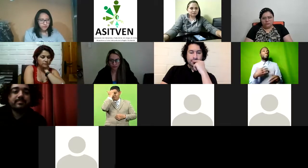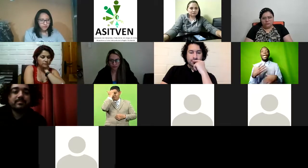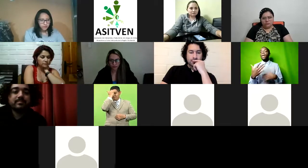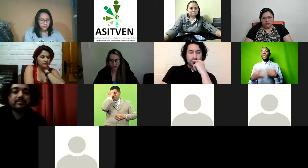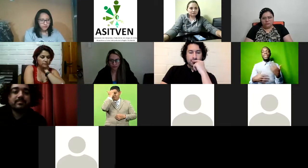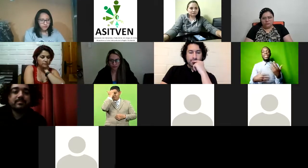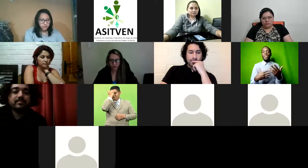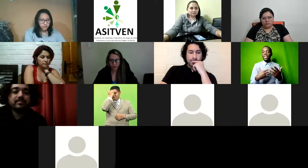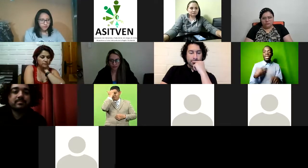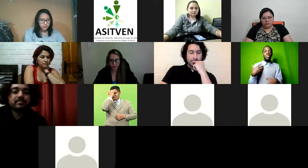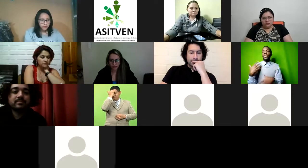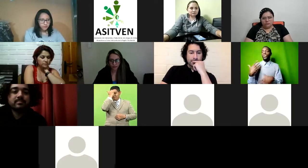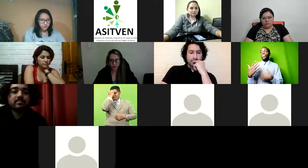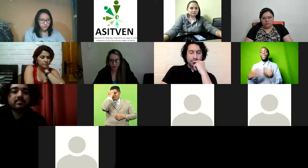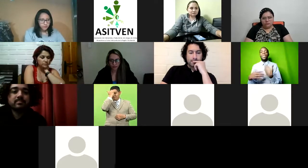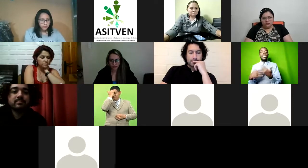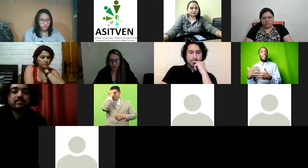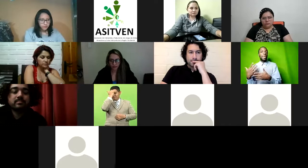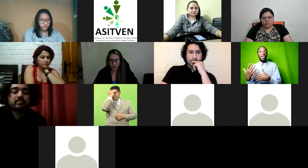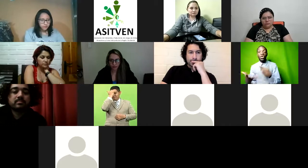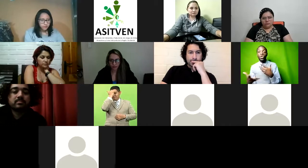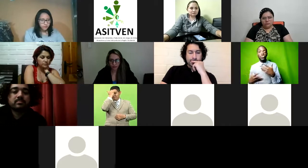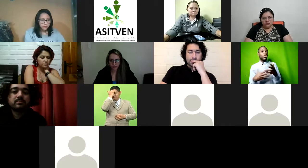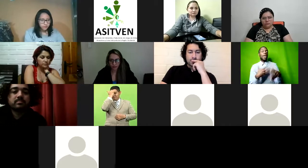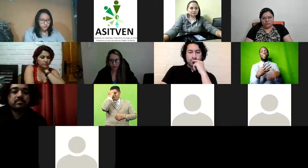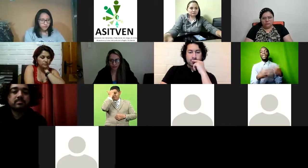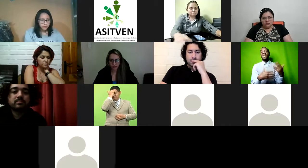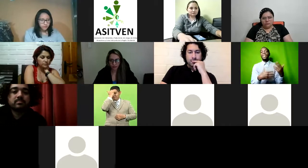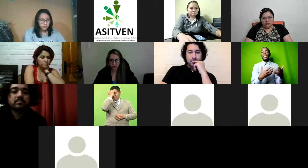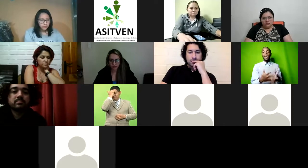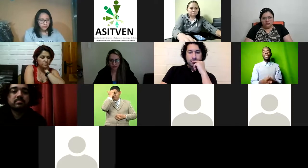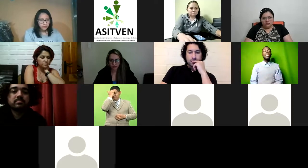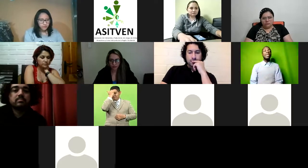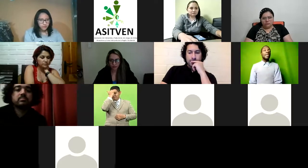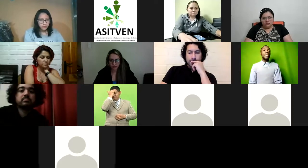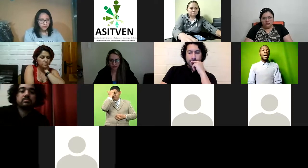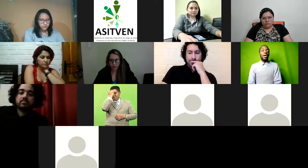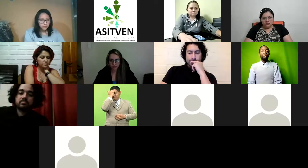que te hablen de temas científicos, te hablen de temas religiosos, te hablen de temas